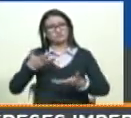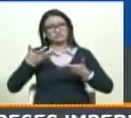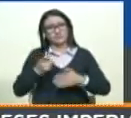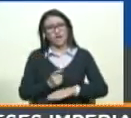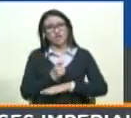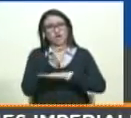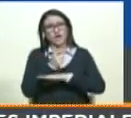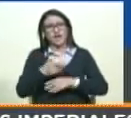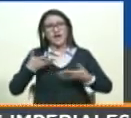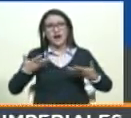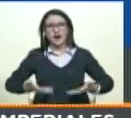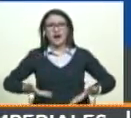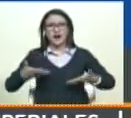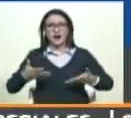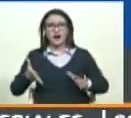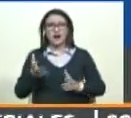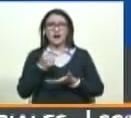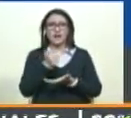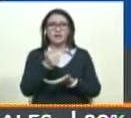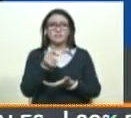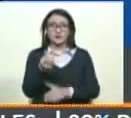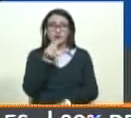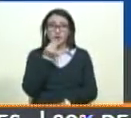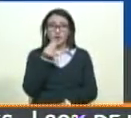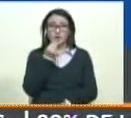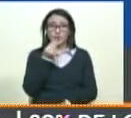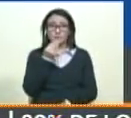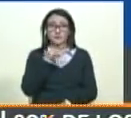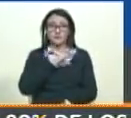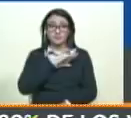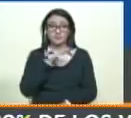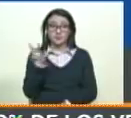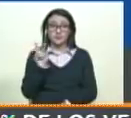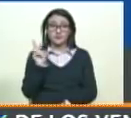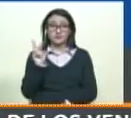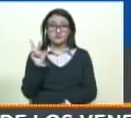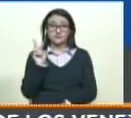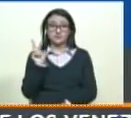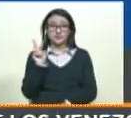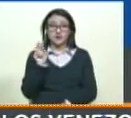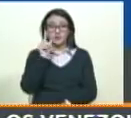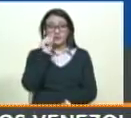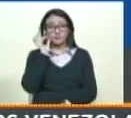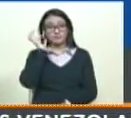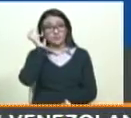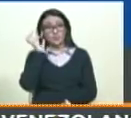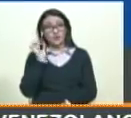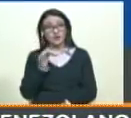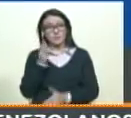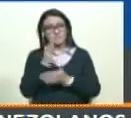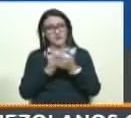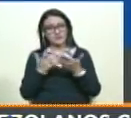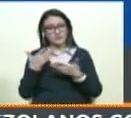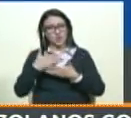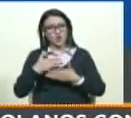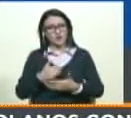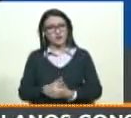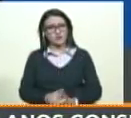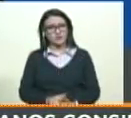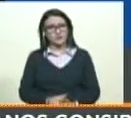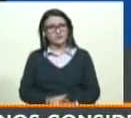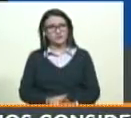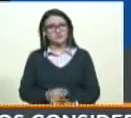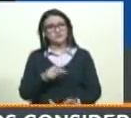de cajas de los CLAP, que es la comida que le llega a los venezolanos y las venezolanas. Es parte del bloqueo. Es